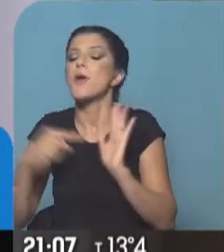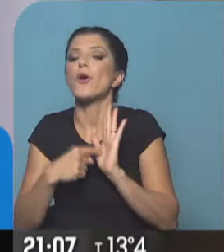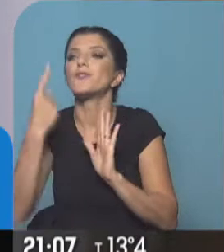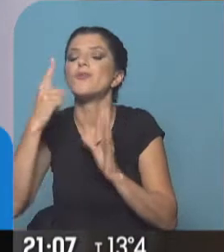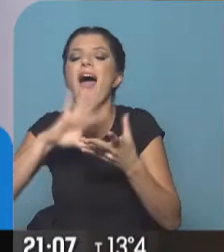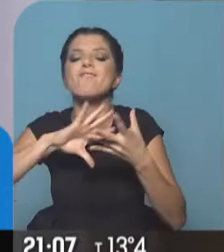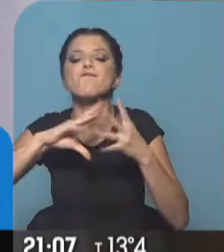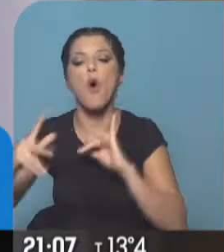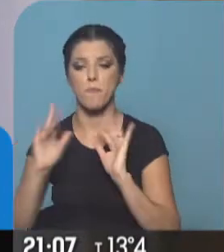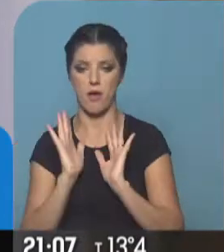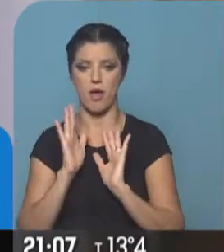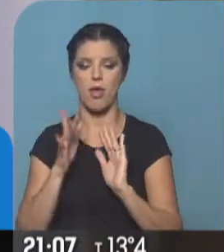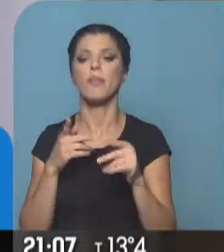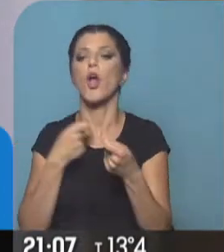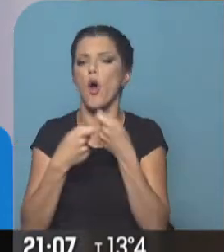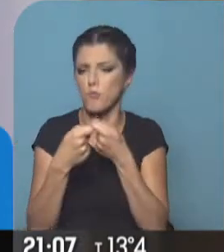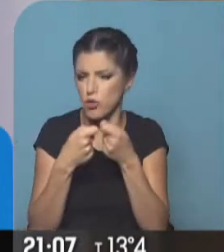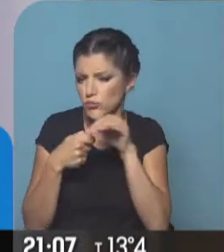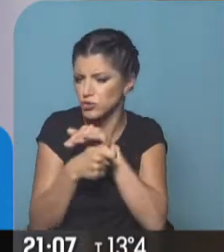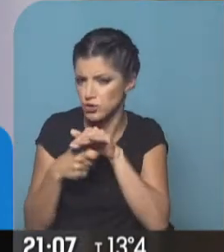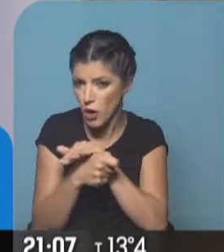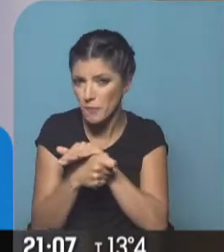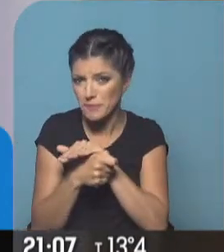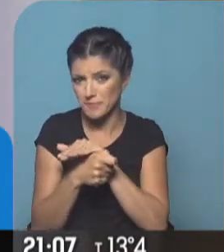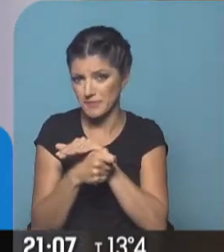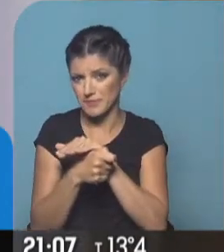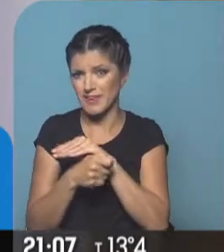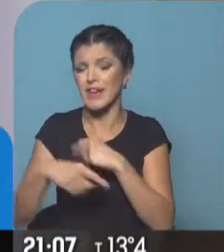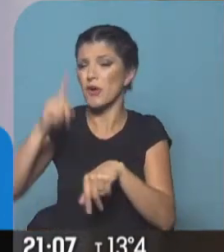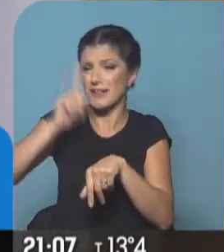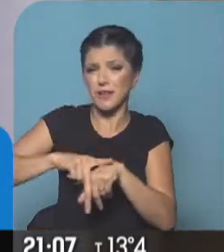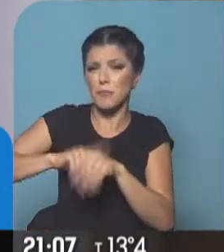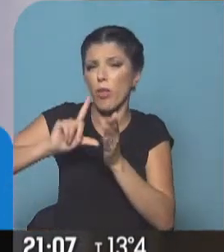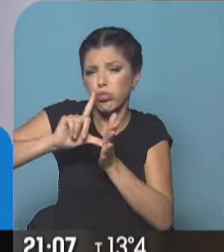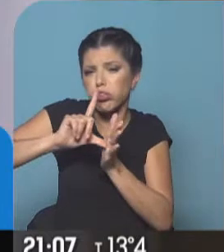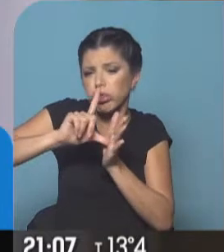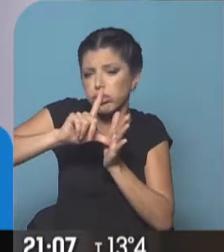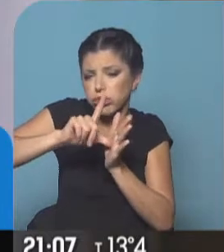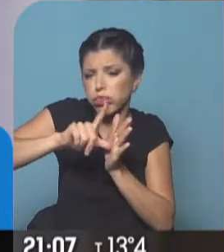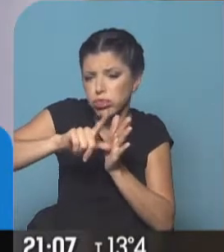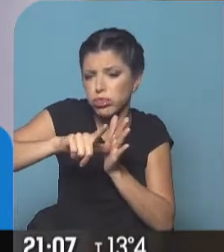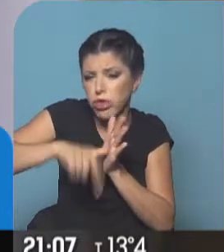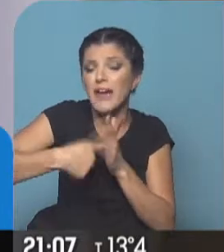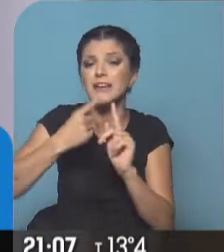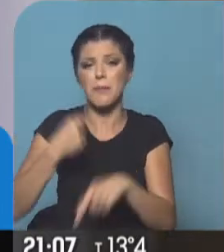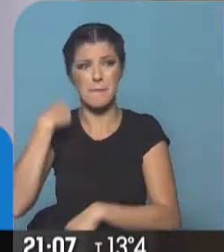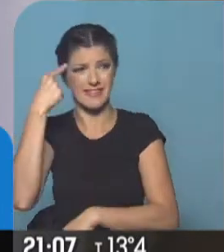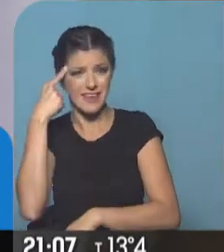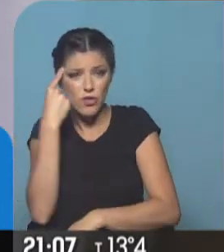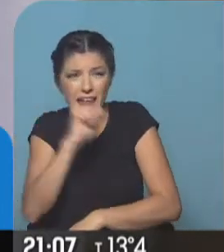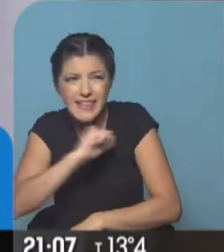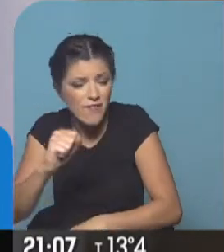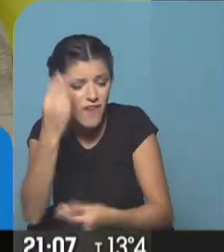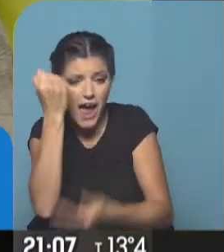no un caso de corrupción, una estructura de corrupción tan extendida en el tiempo y tan grande en términos de volumen económico que